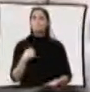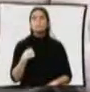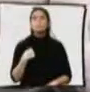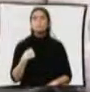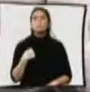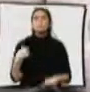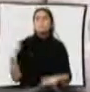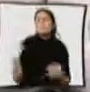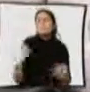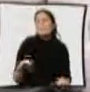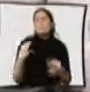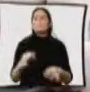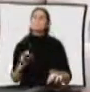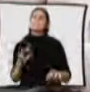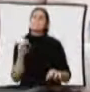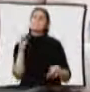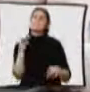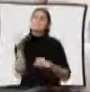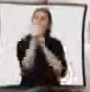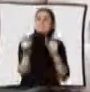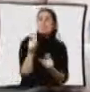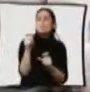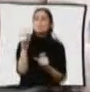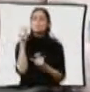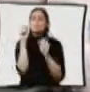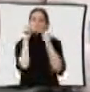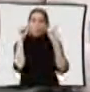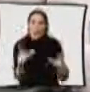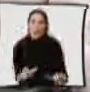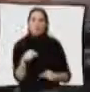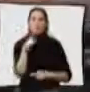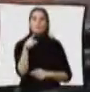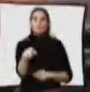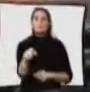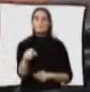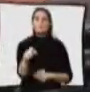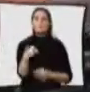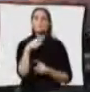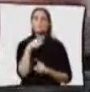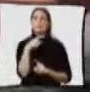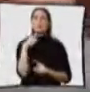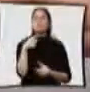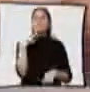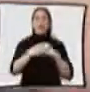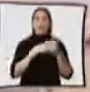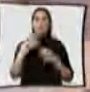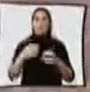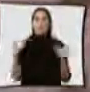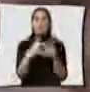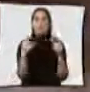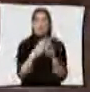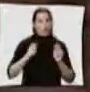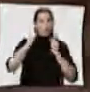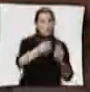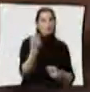escribo sobre alguien, descubro personas que tienen mucho, que están dando mucho por la